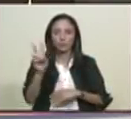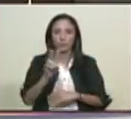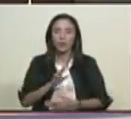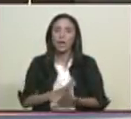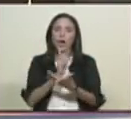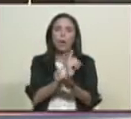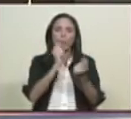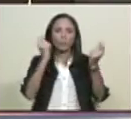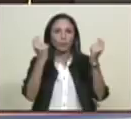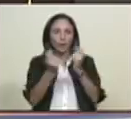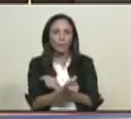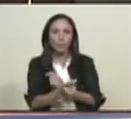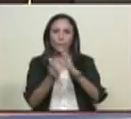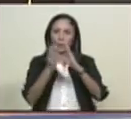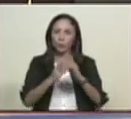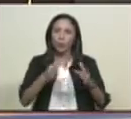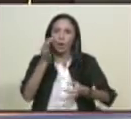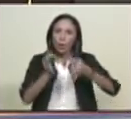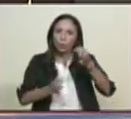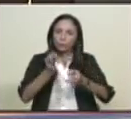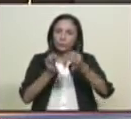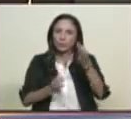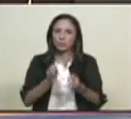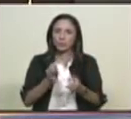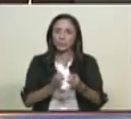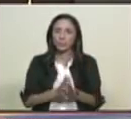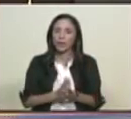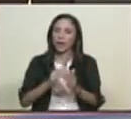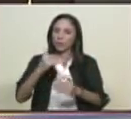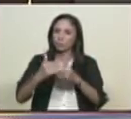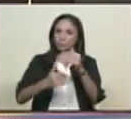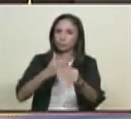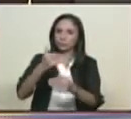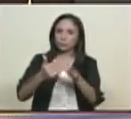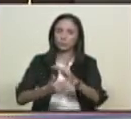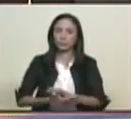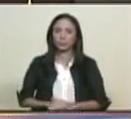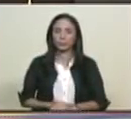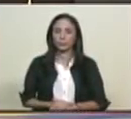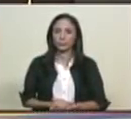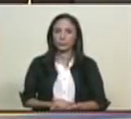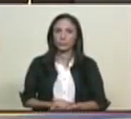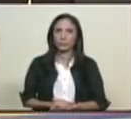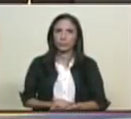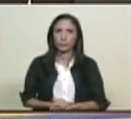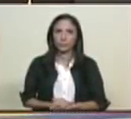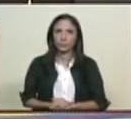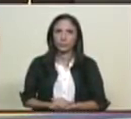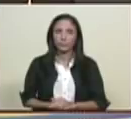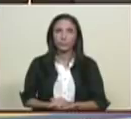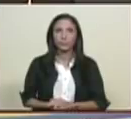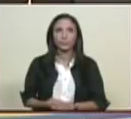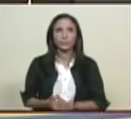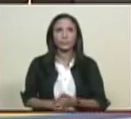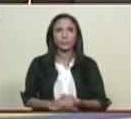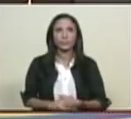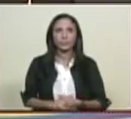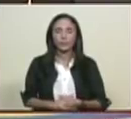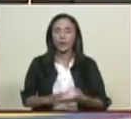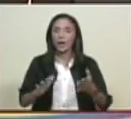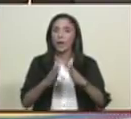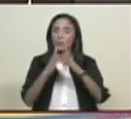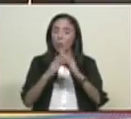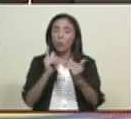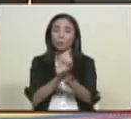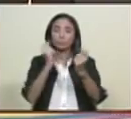del sistema de justicia y de un avance vertiginoso, impresionante, de la justicia, de la paz y